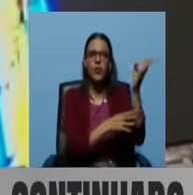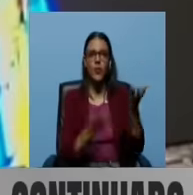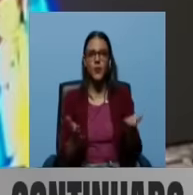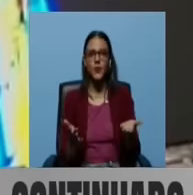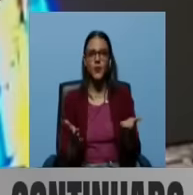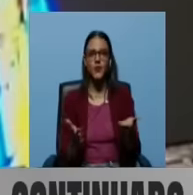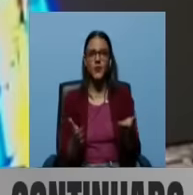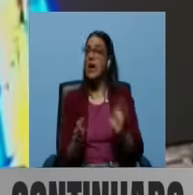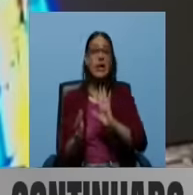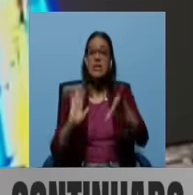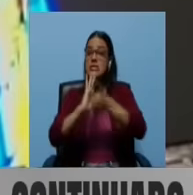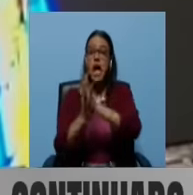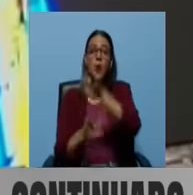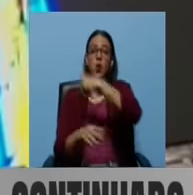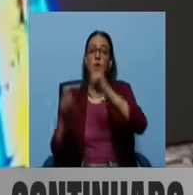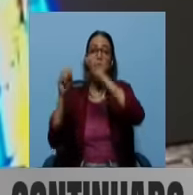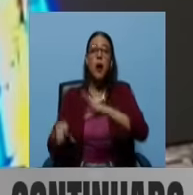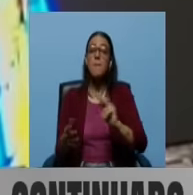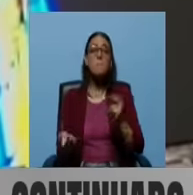Y se acabó, más nunca fueron.